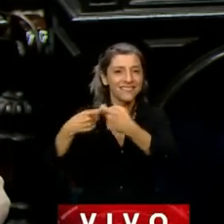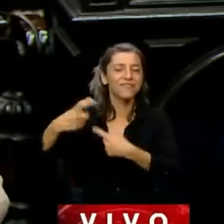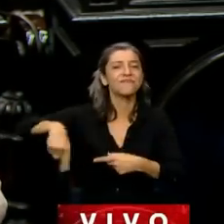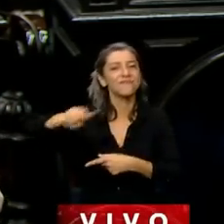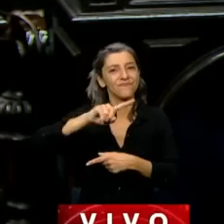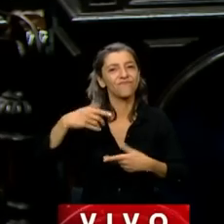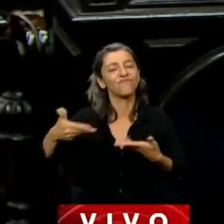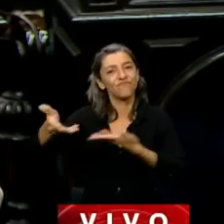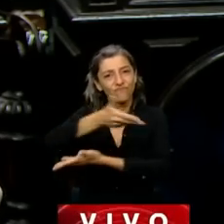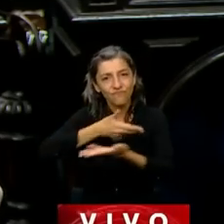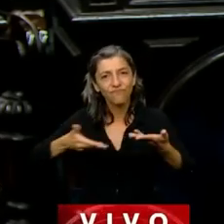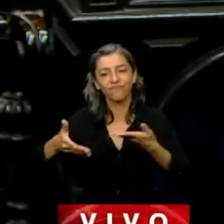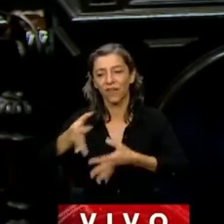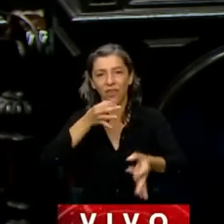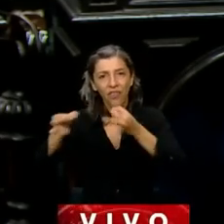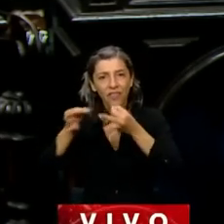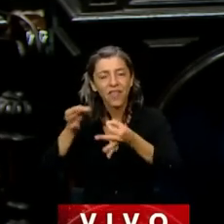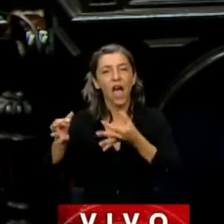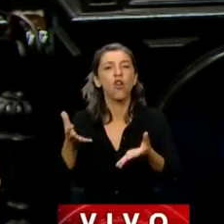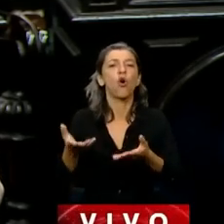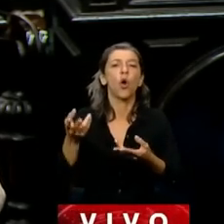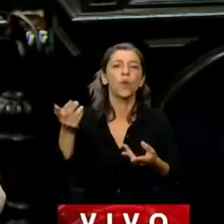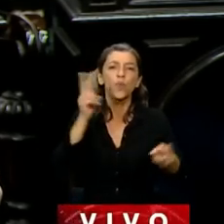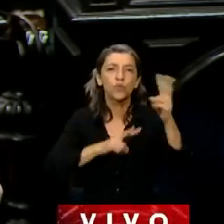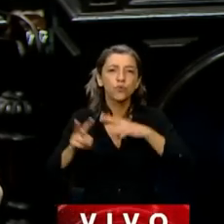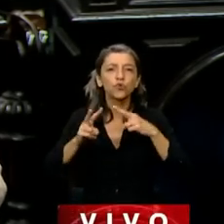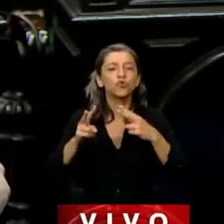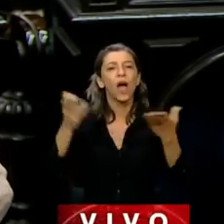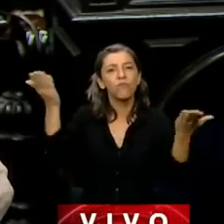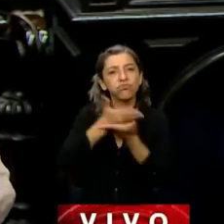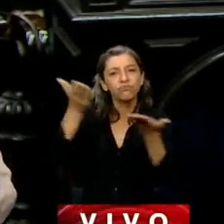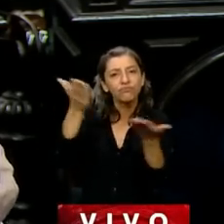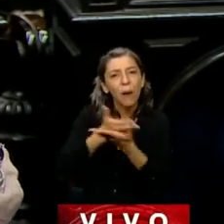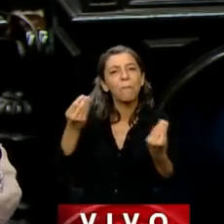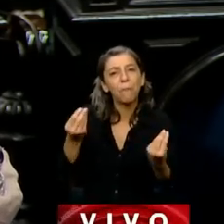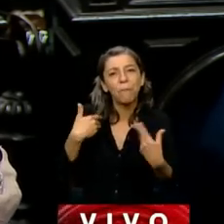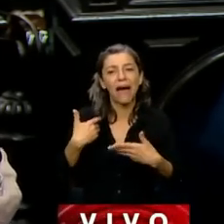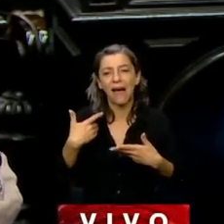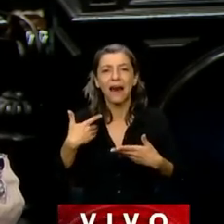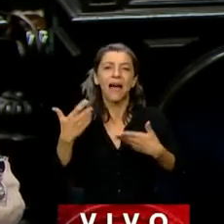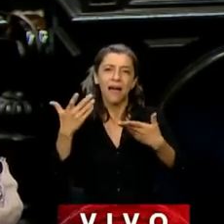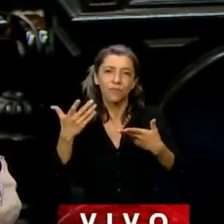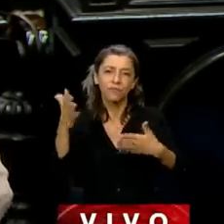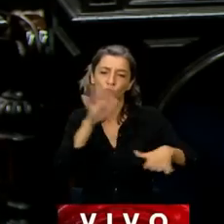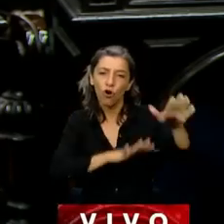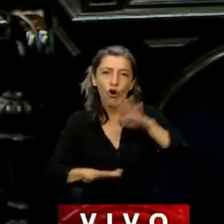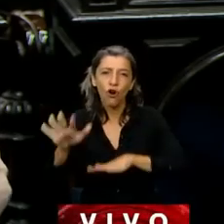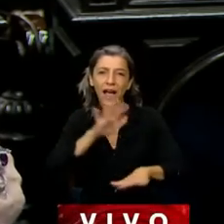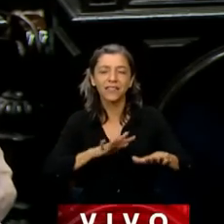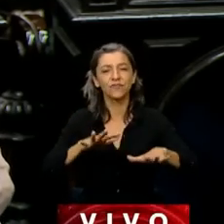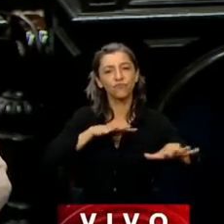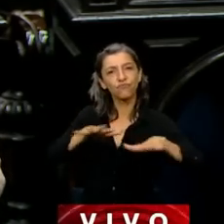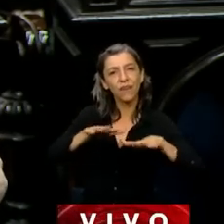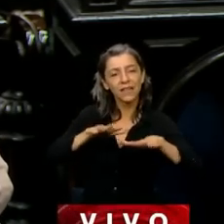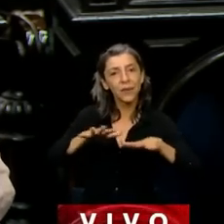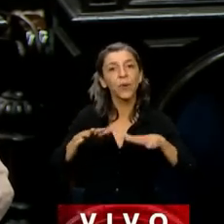la visibilidad mutua entre las dos regiones y fomentar y coordinar las actividades orientadas a